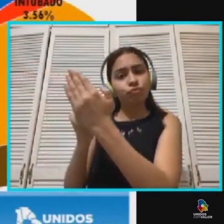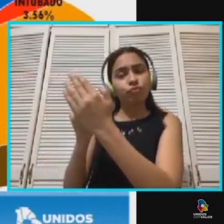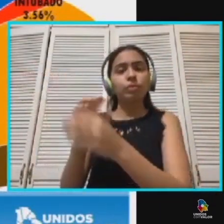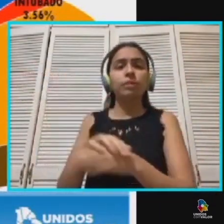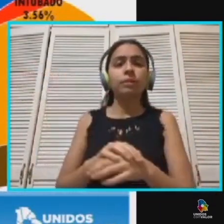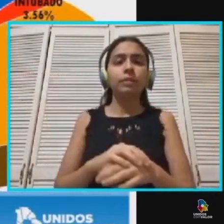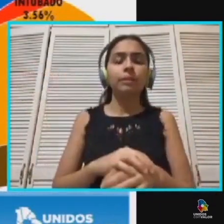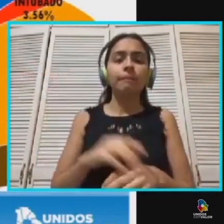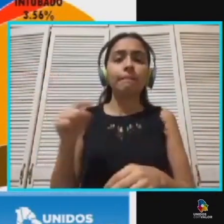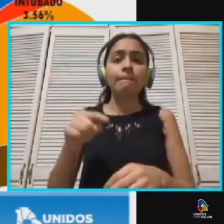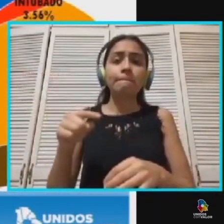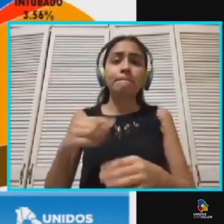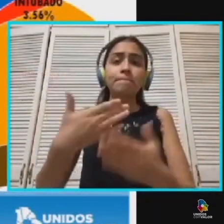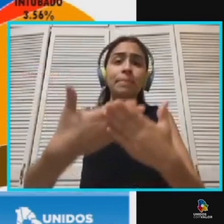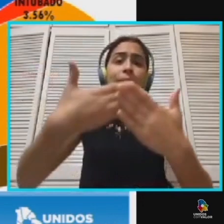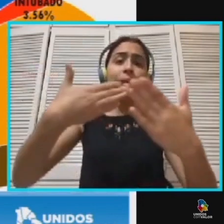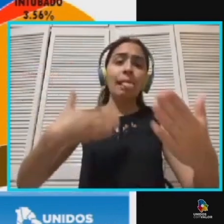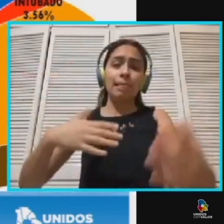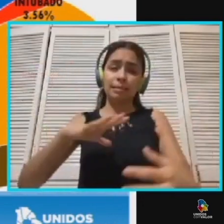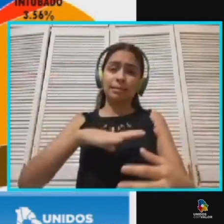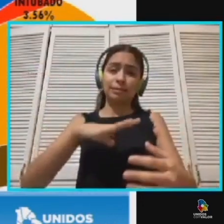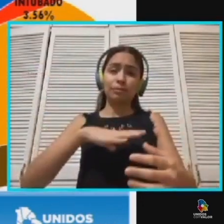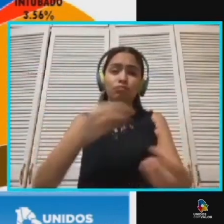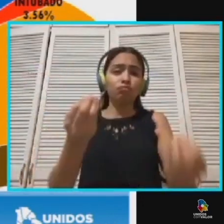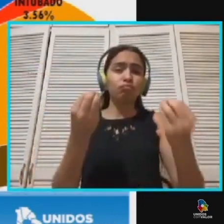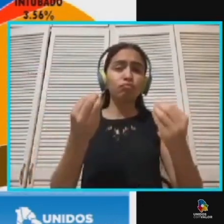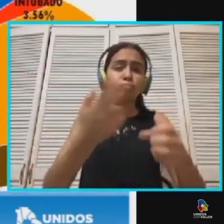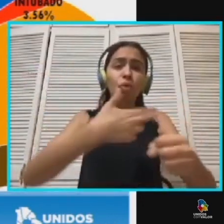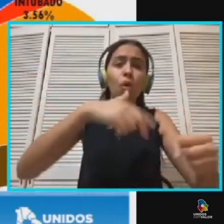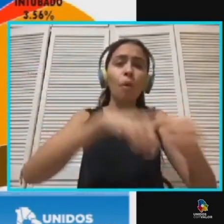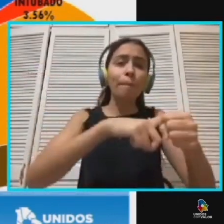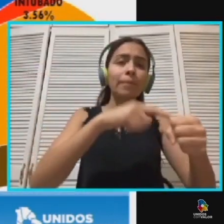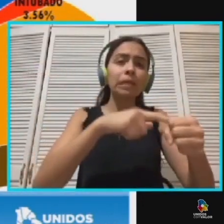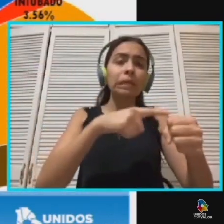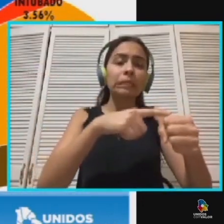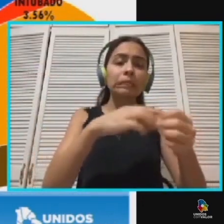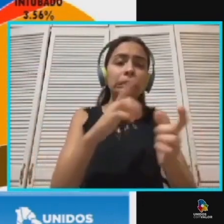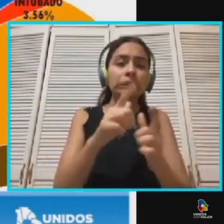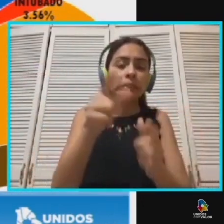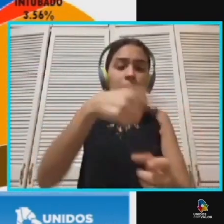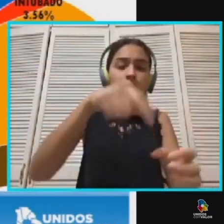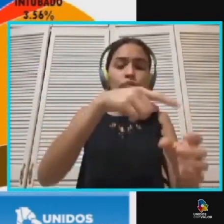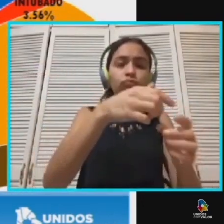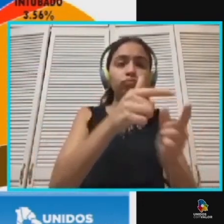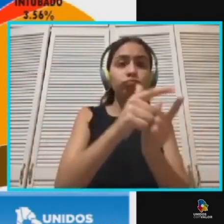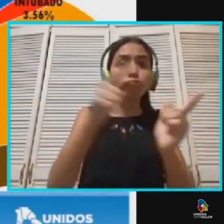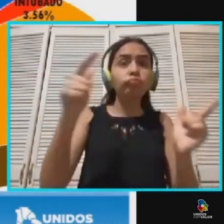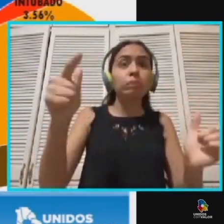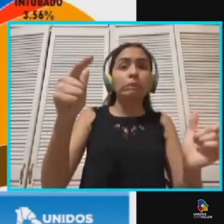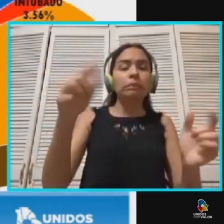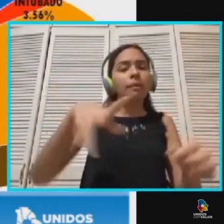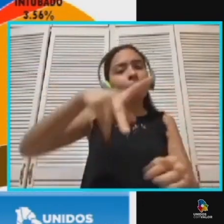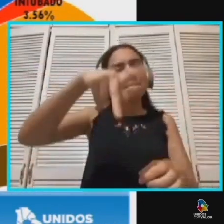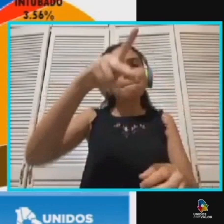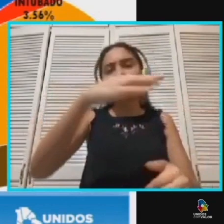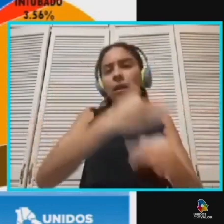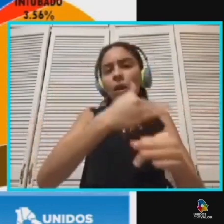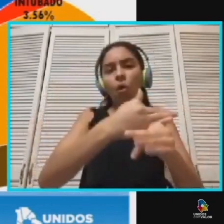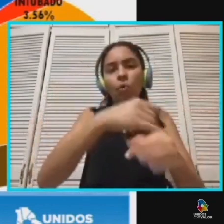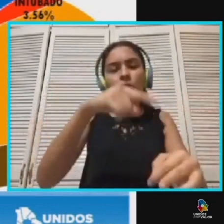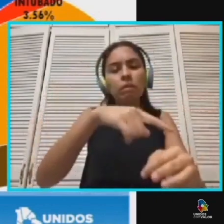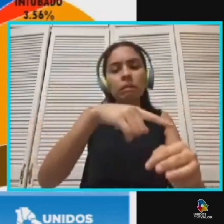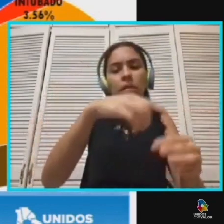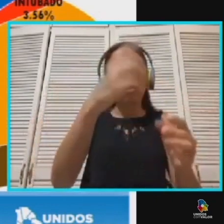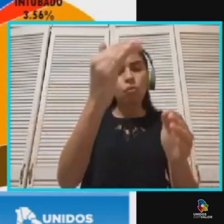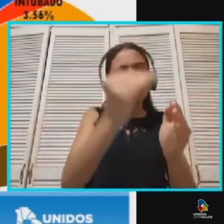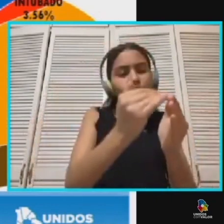pacientes hospitalizados. Ahora tenemos 25%, que son 281 casos hospitalizados. De los ambulatorios